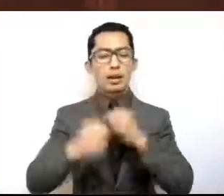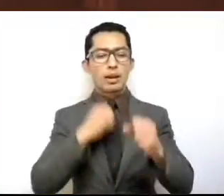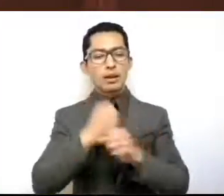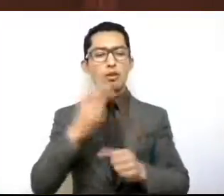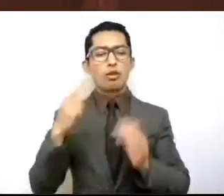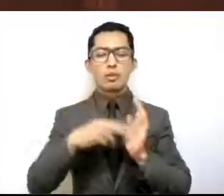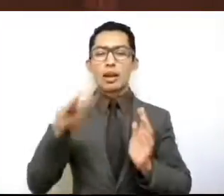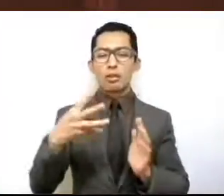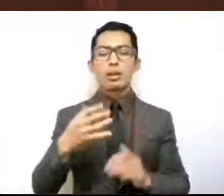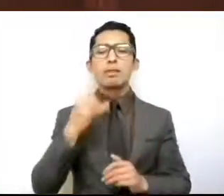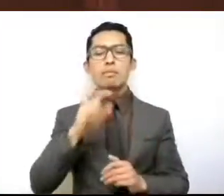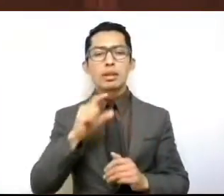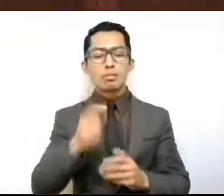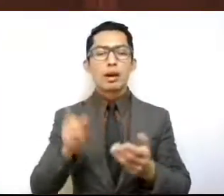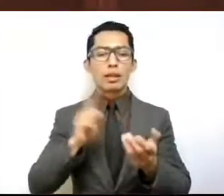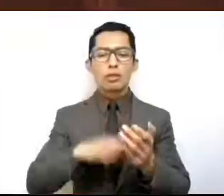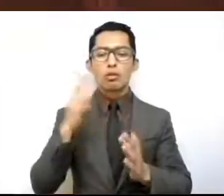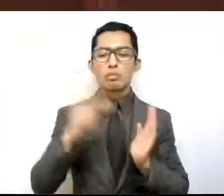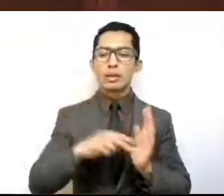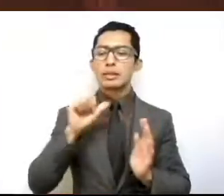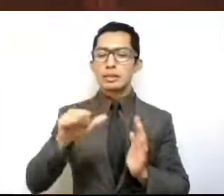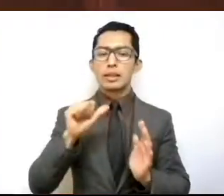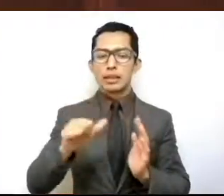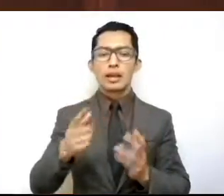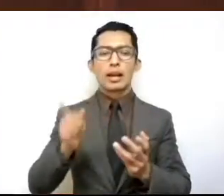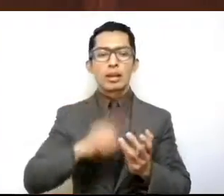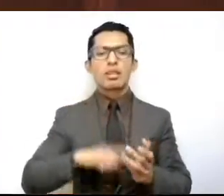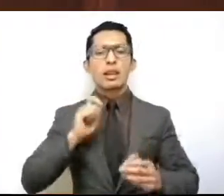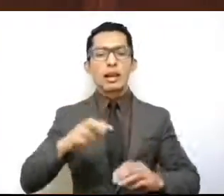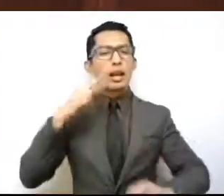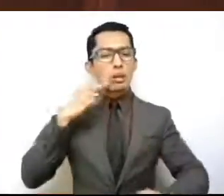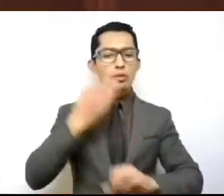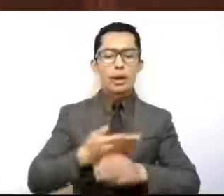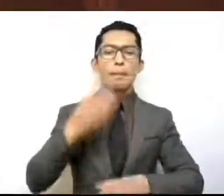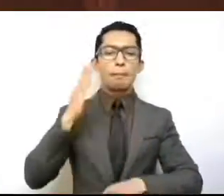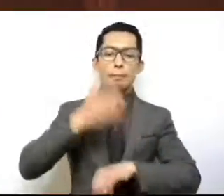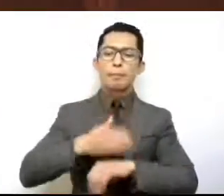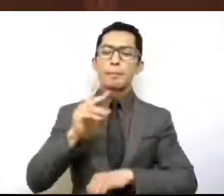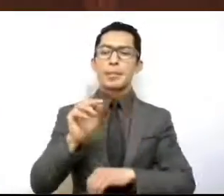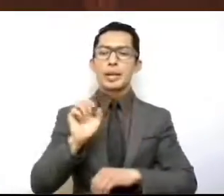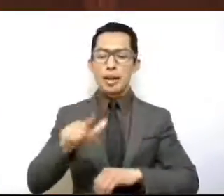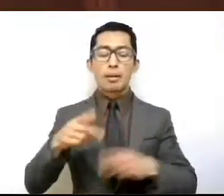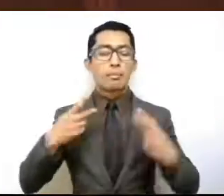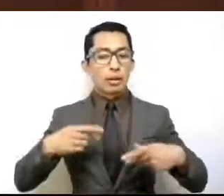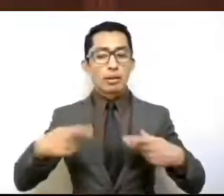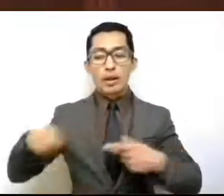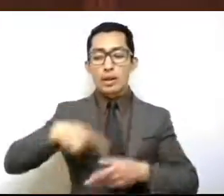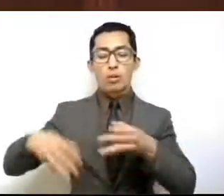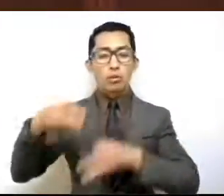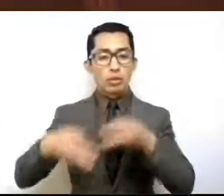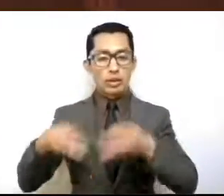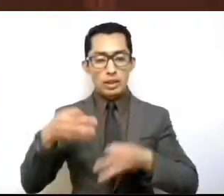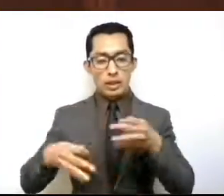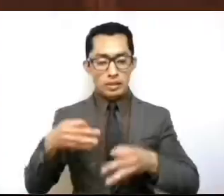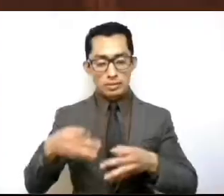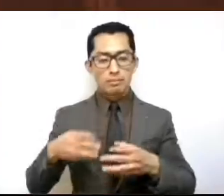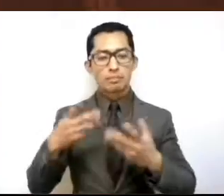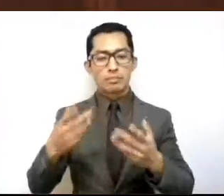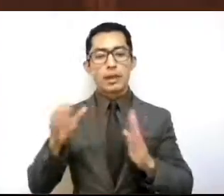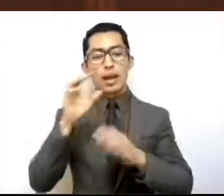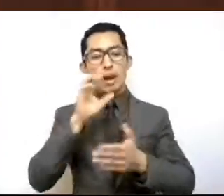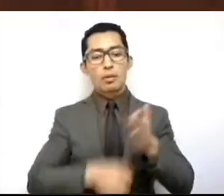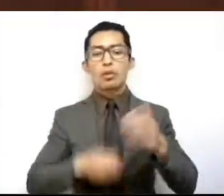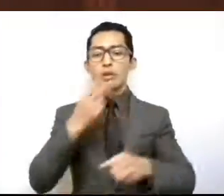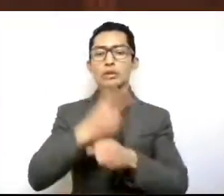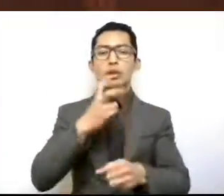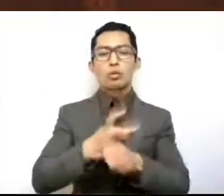2014 y la introducción de 2016 de la figura de responsabilidad penal de las personas jurídicas en el capítulo segundo